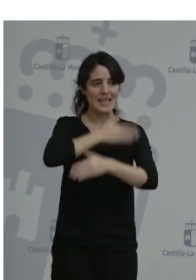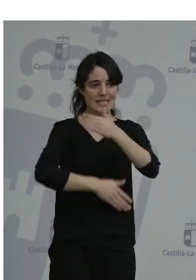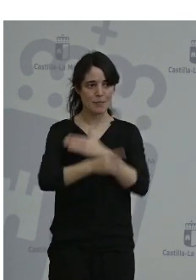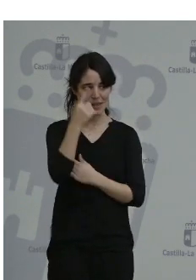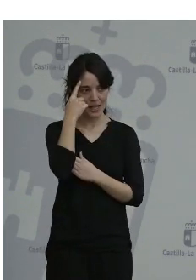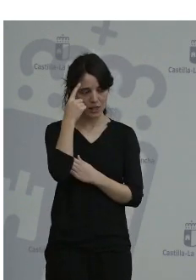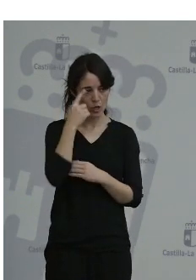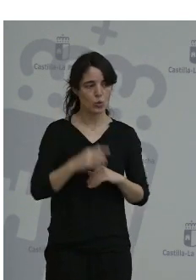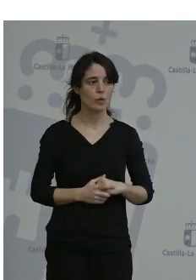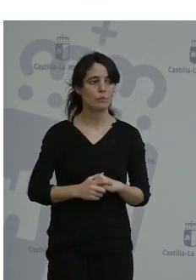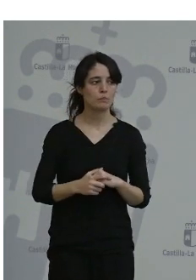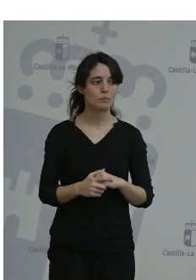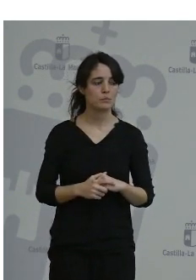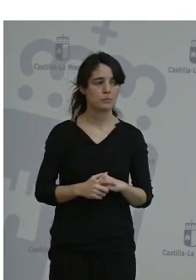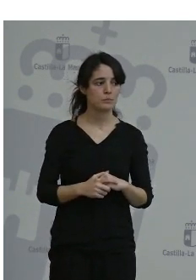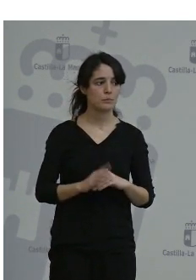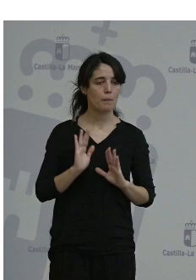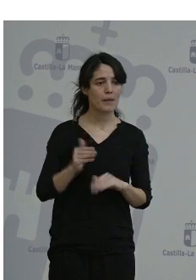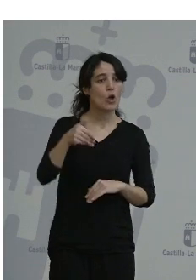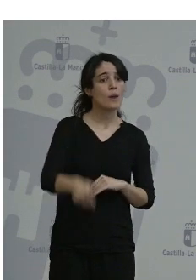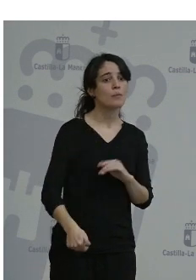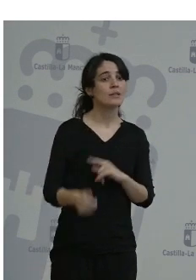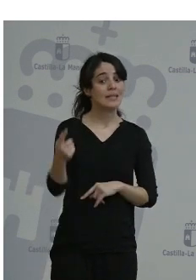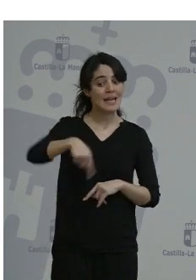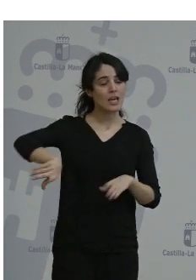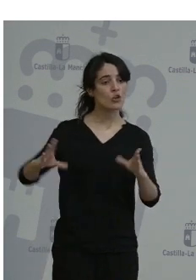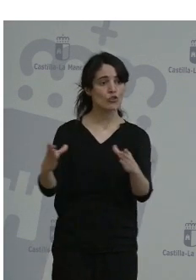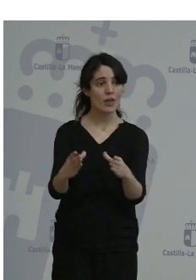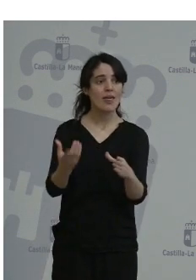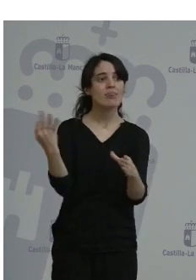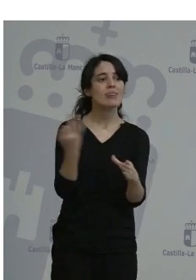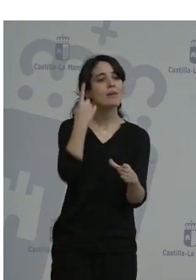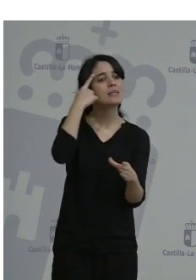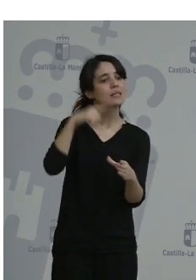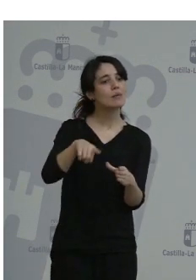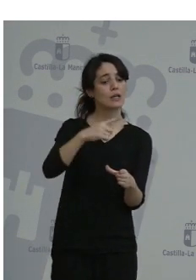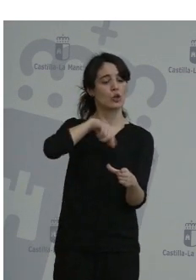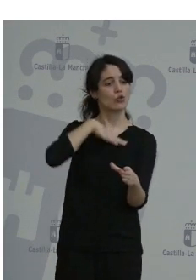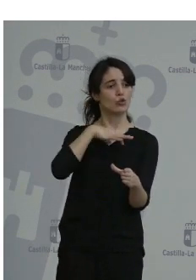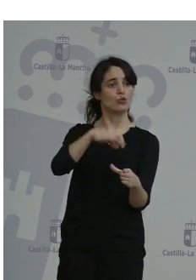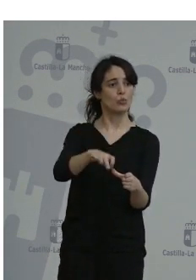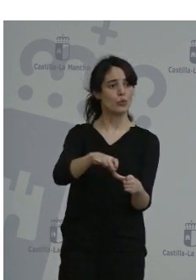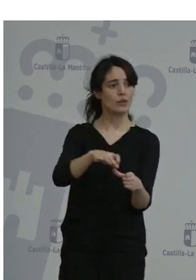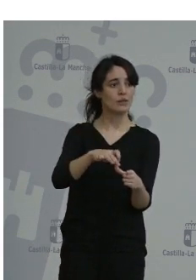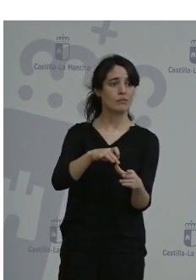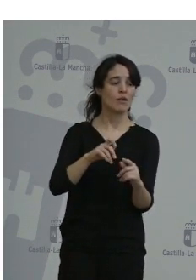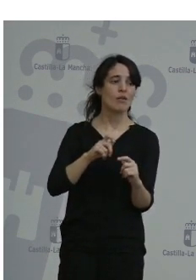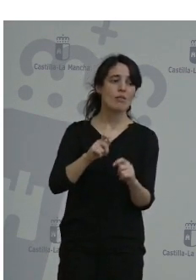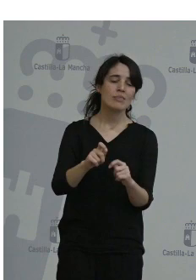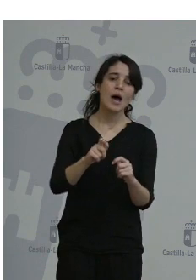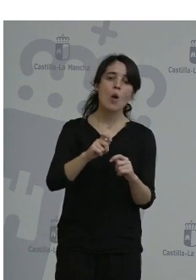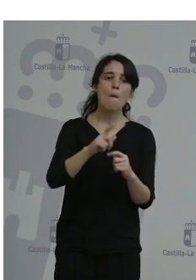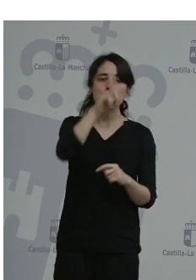Pero sobre todo, tienen que saber que también podemos aportar mucho y que quienes aún no cuentan con